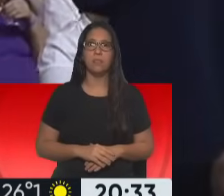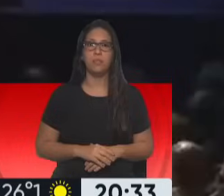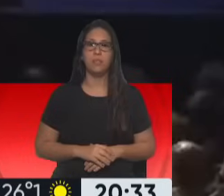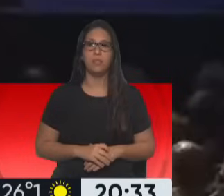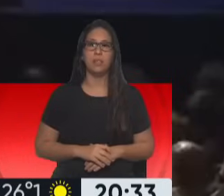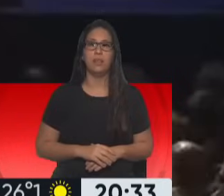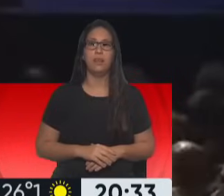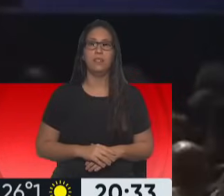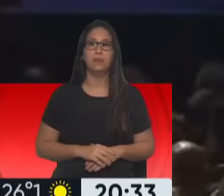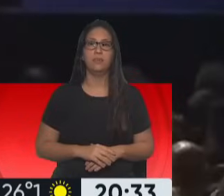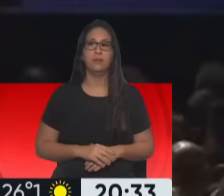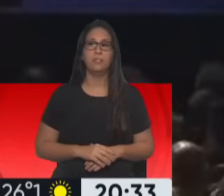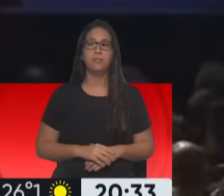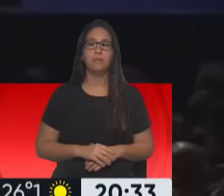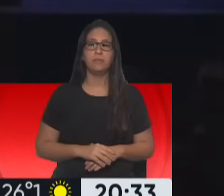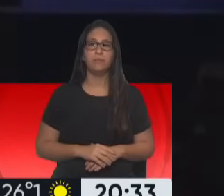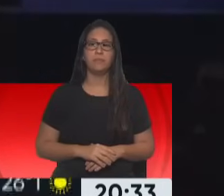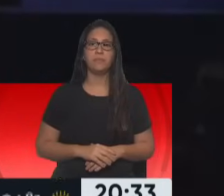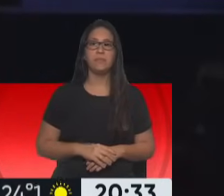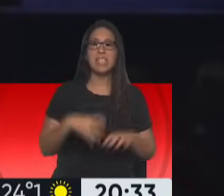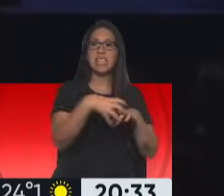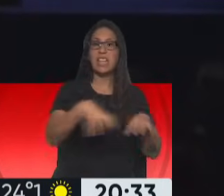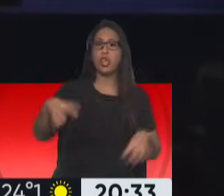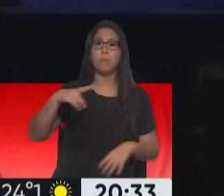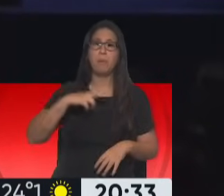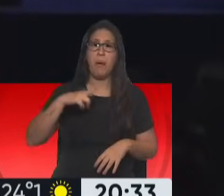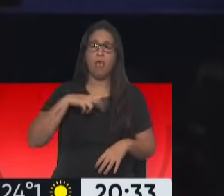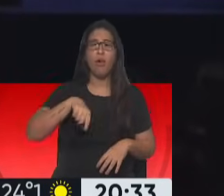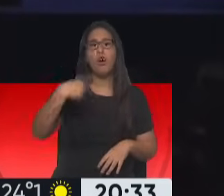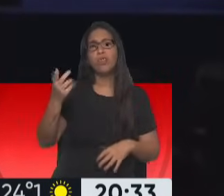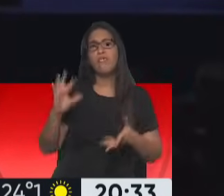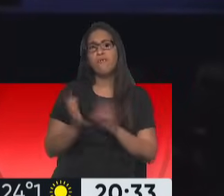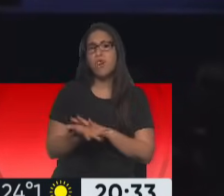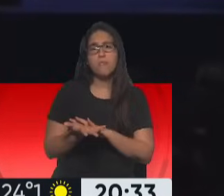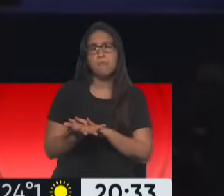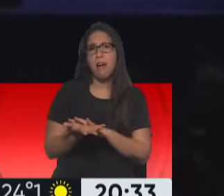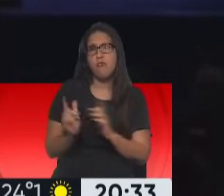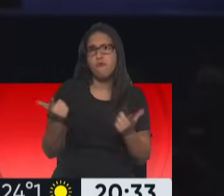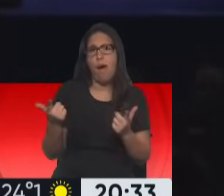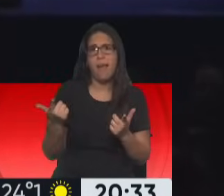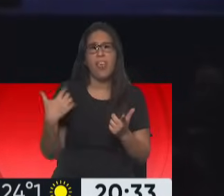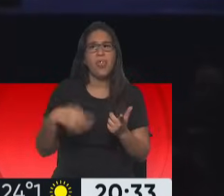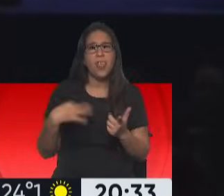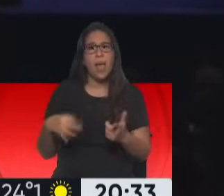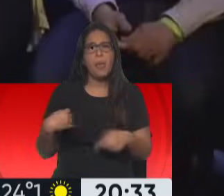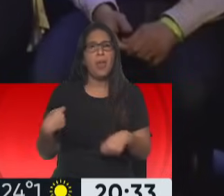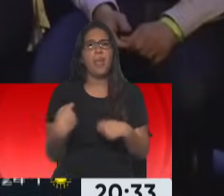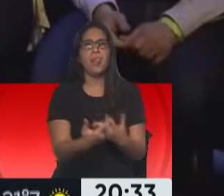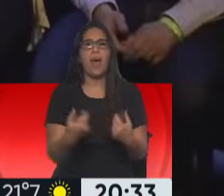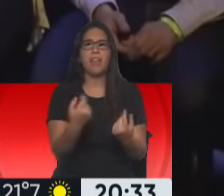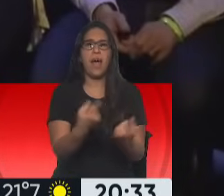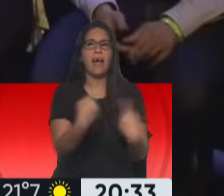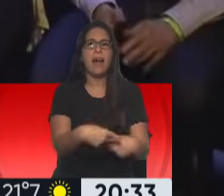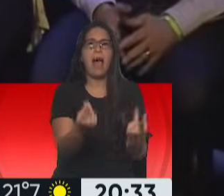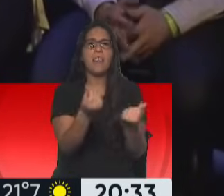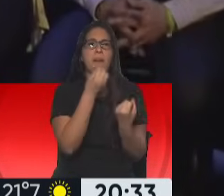Porque en definitiva, el sector privado no tiene otra opción que proveer al prójimo con bienes de mejor calidad